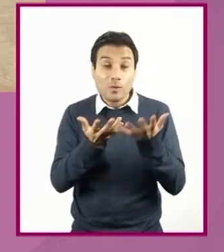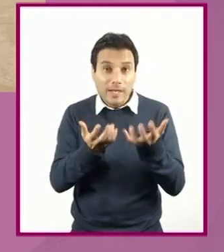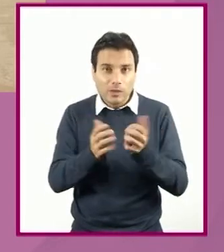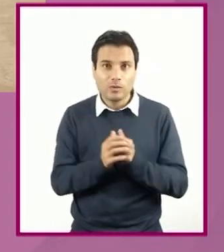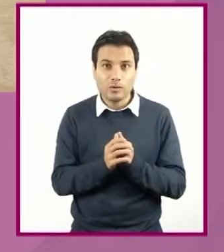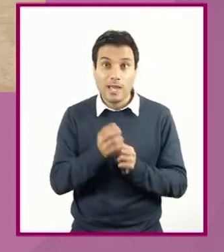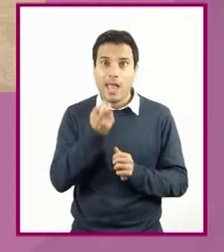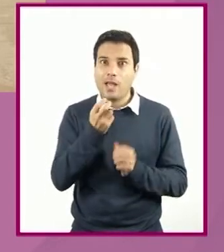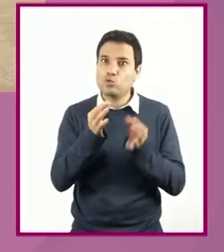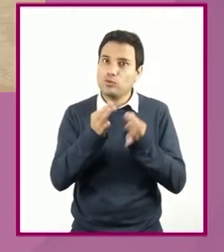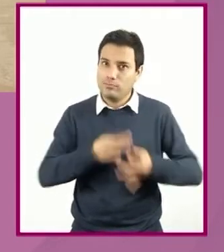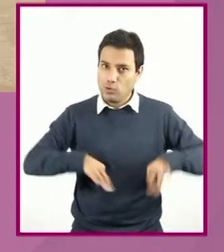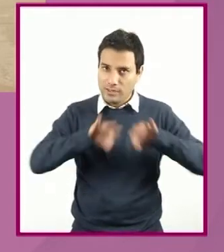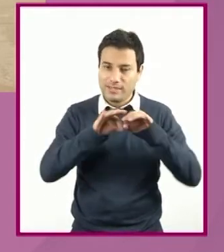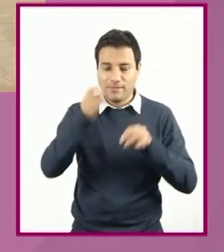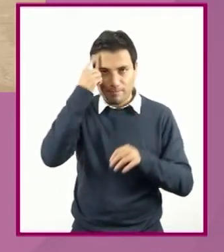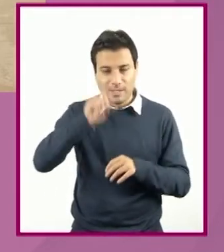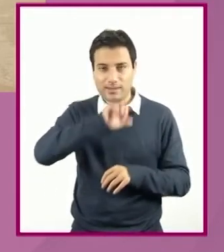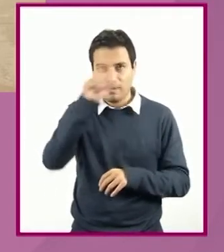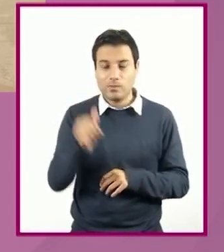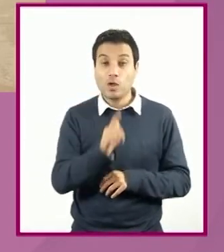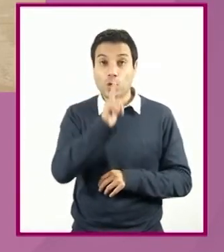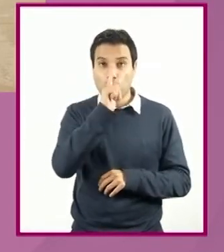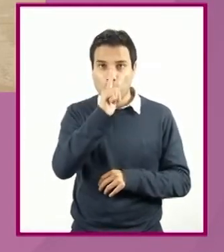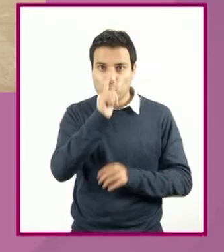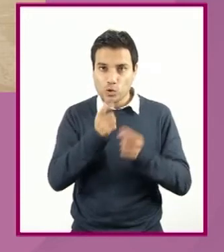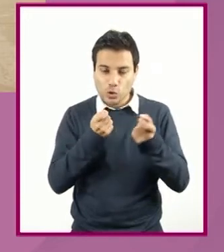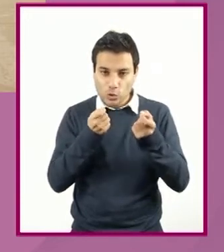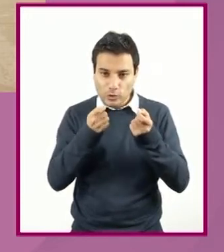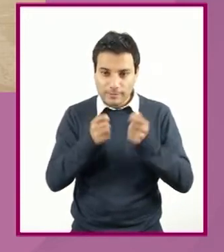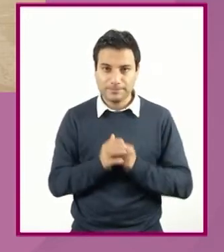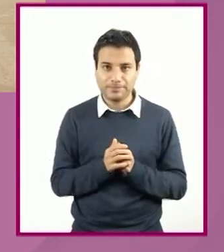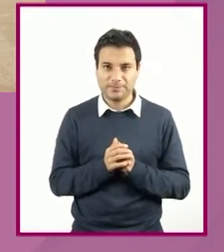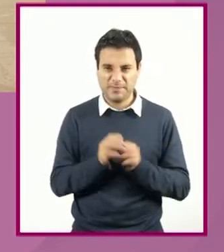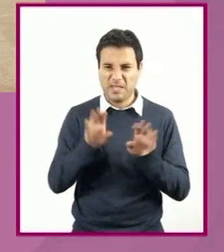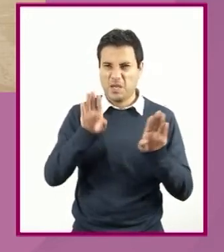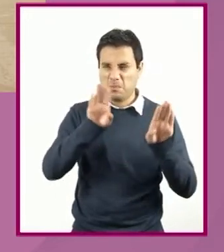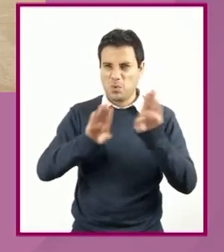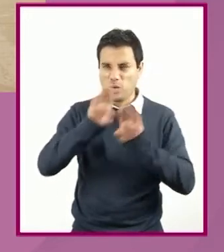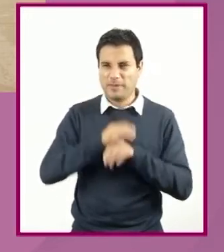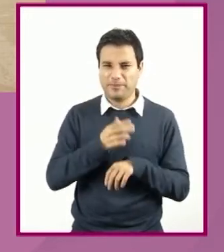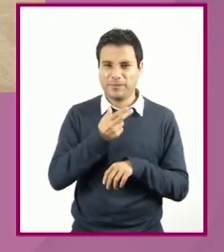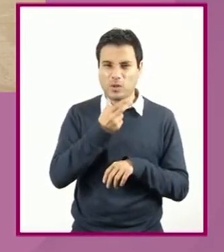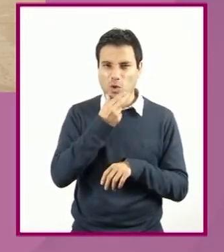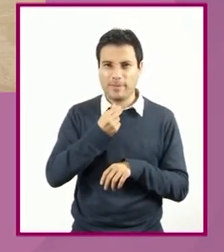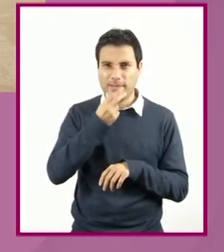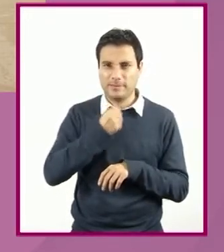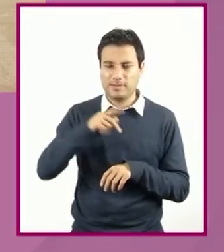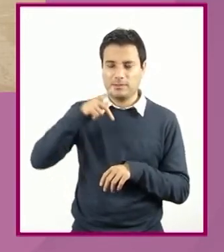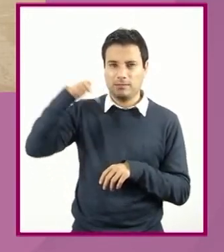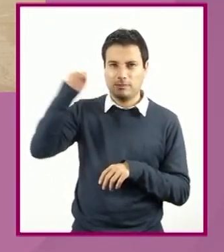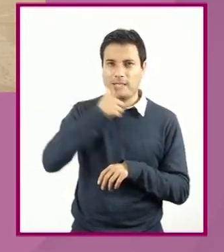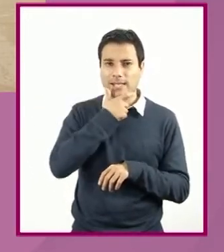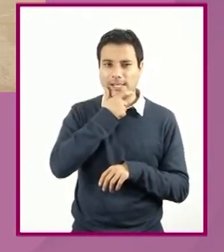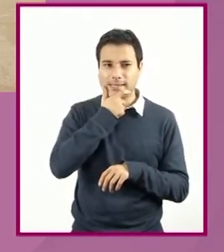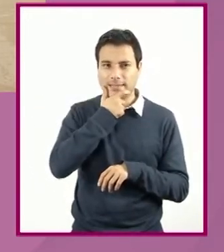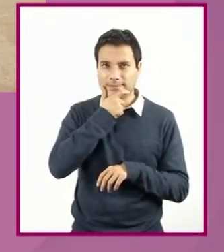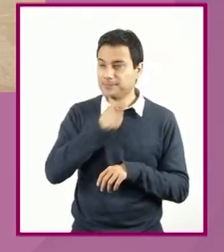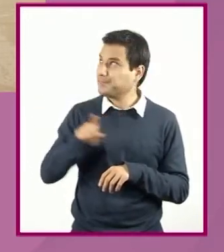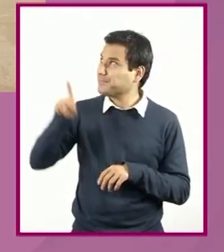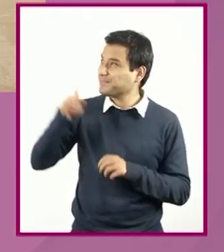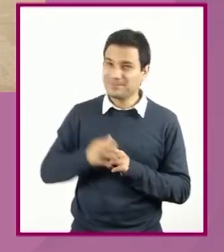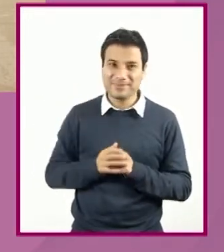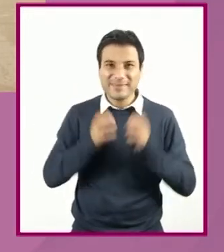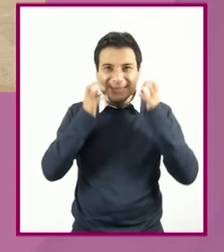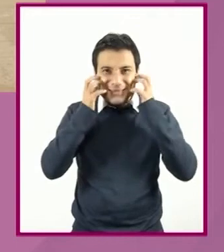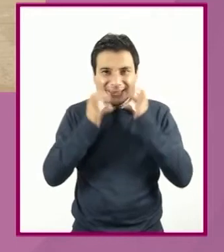gran paso para poder usar la luz eléctrica. En la biología, el investigador inglés Charles Darwin desarrolló la teoría